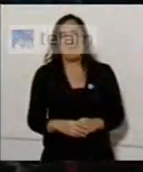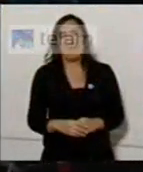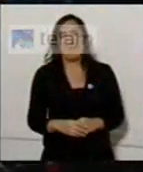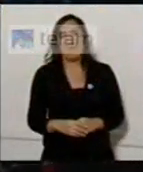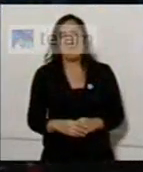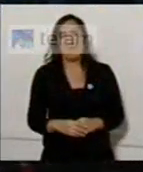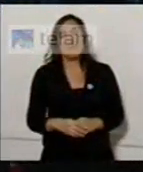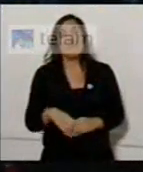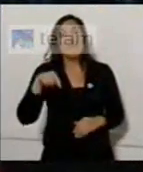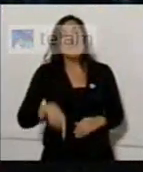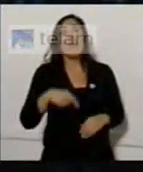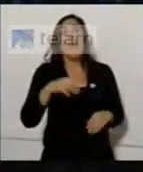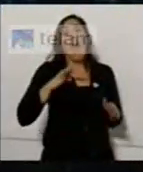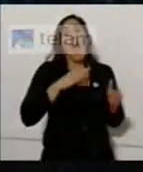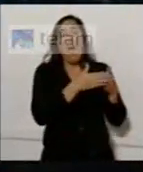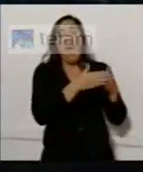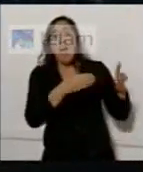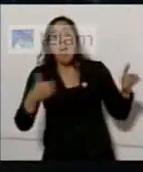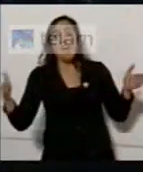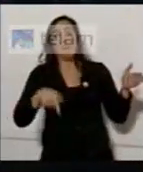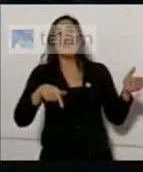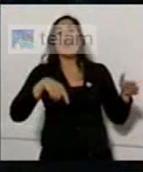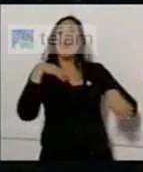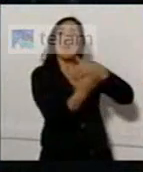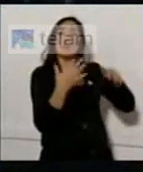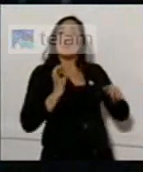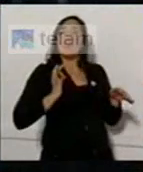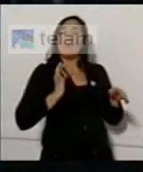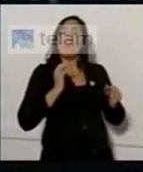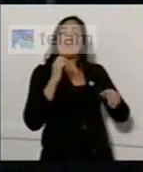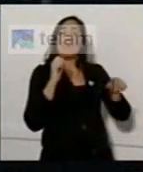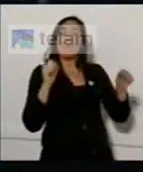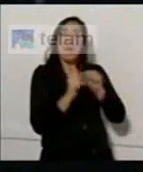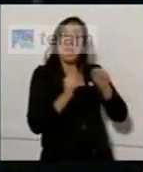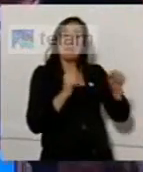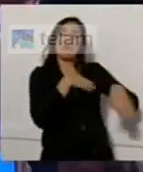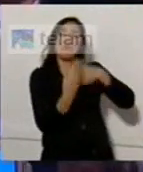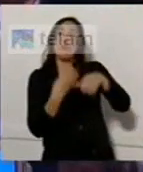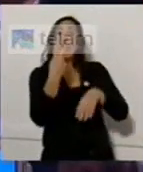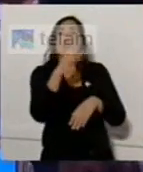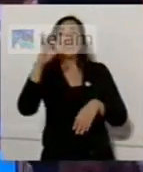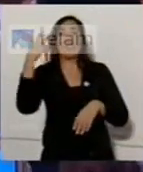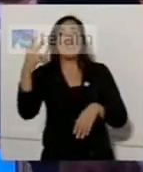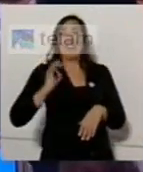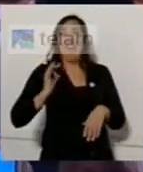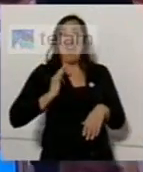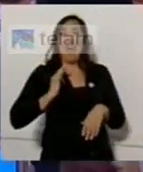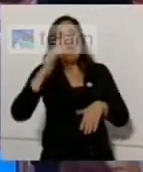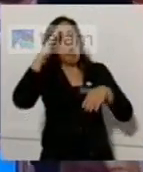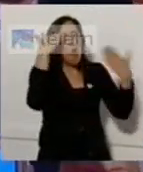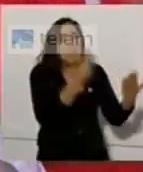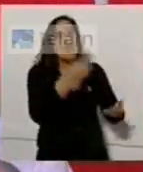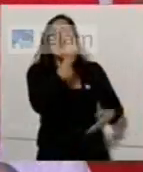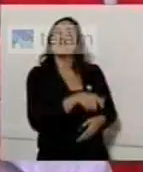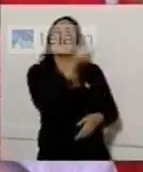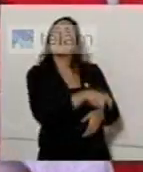En estos 203 años de la Revolución de Mayo, a esos hombres que combatieron